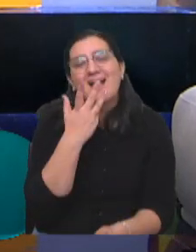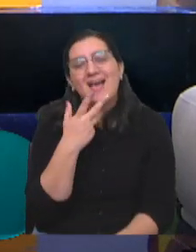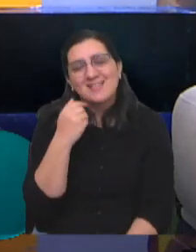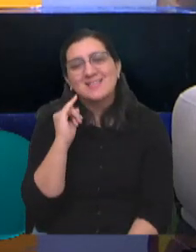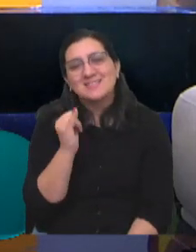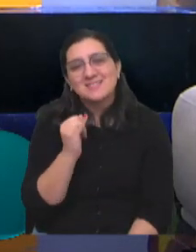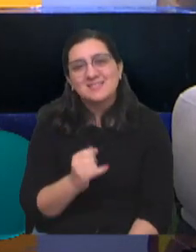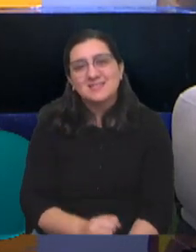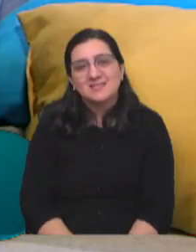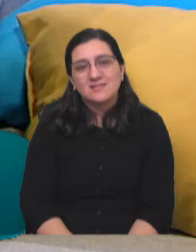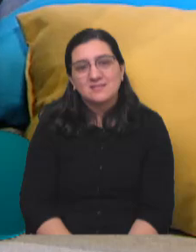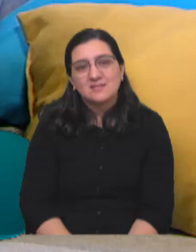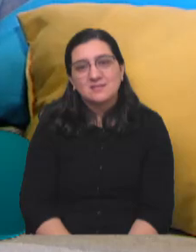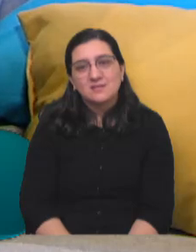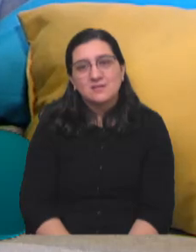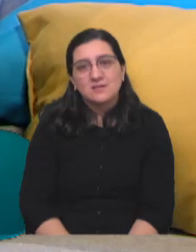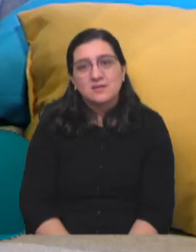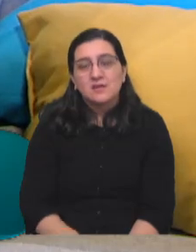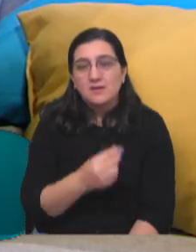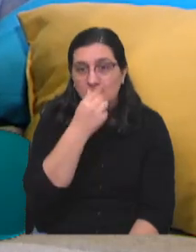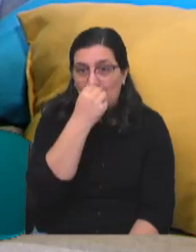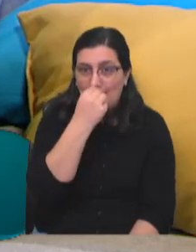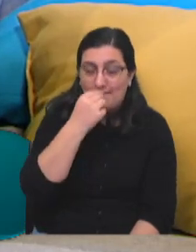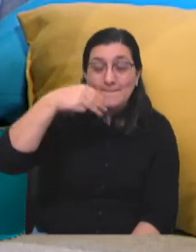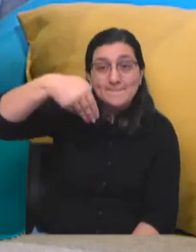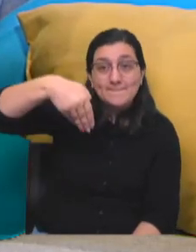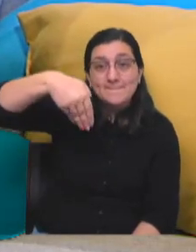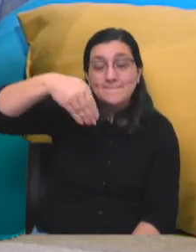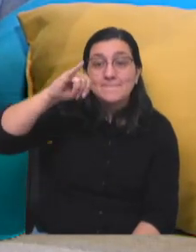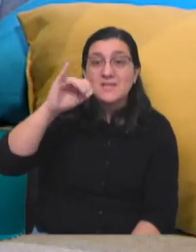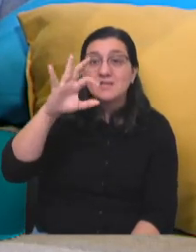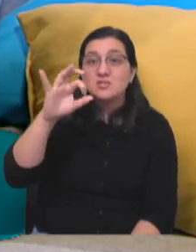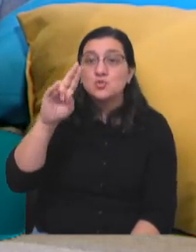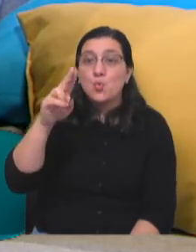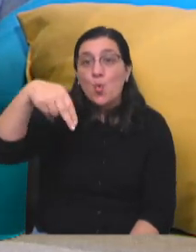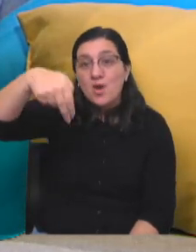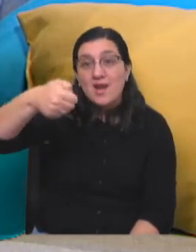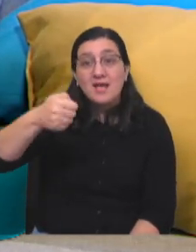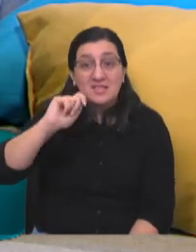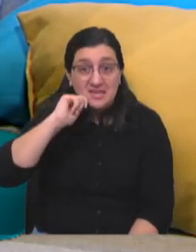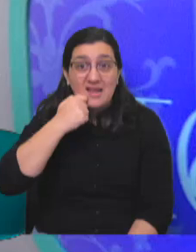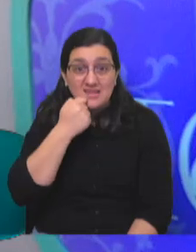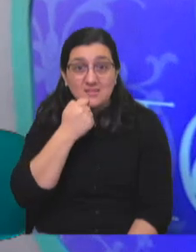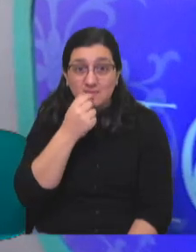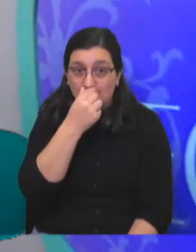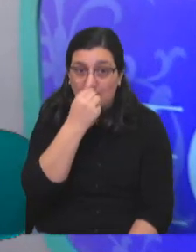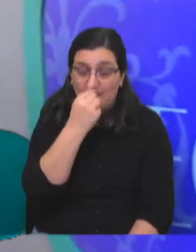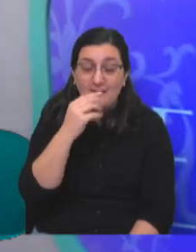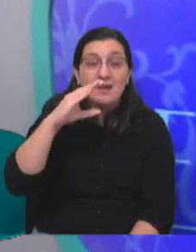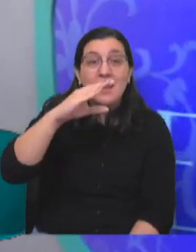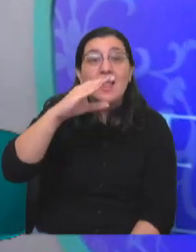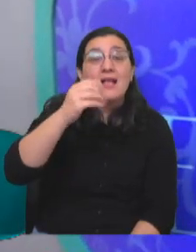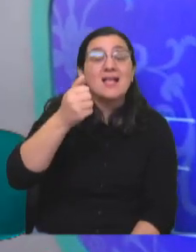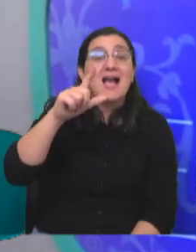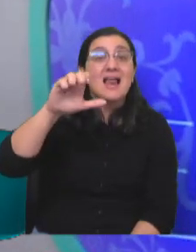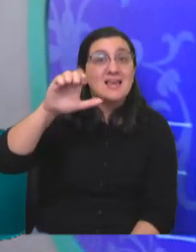misuna quedaría divina, que es una planta que se come. Misuna se llama. Es como si fuese una rúcula, pero es más durita, quedaría linda. Es más durita. El cale también queda muy lindo. Las